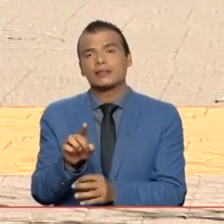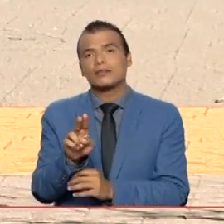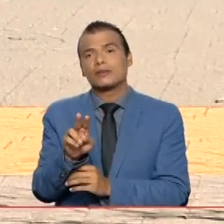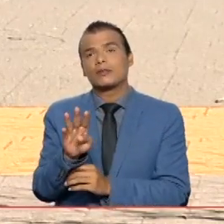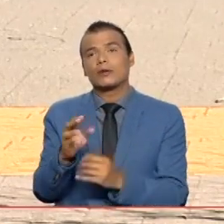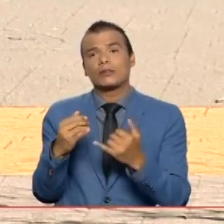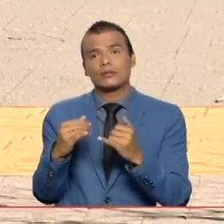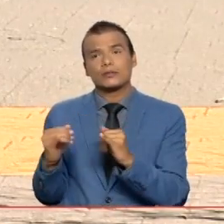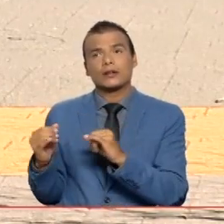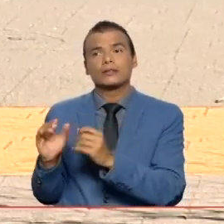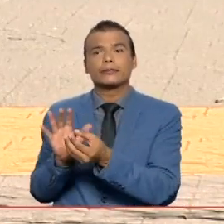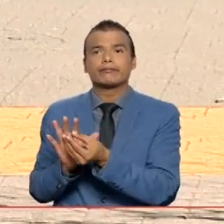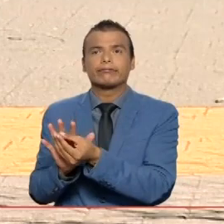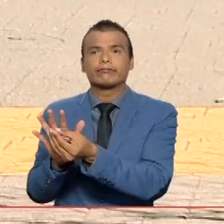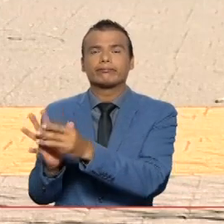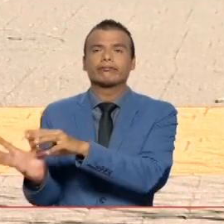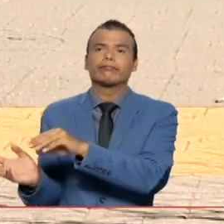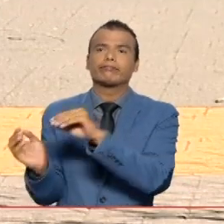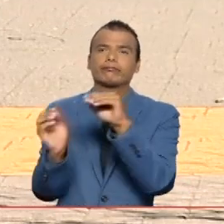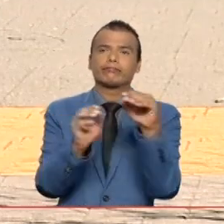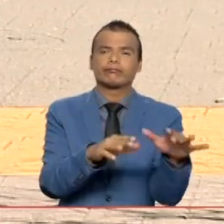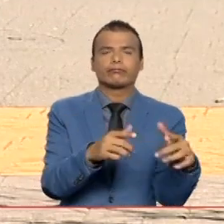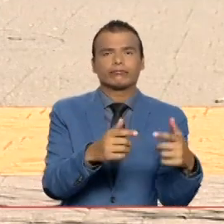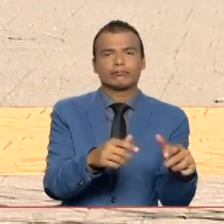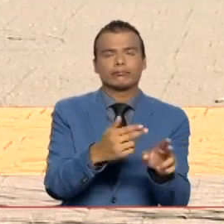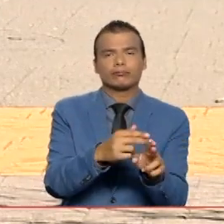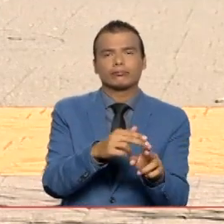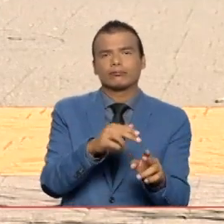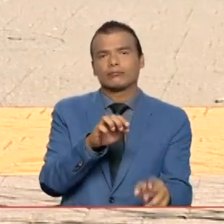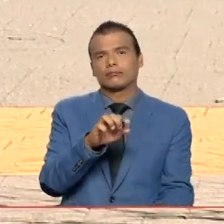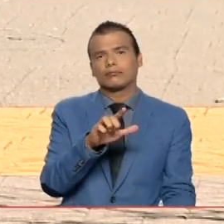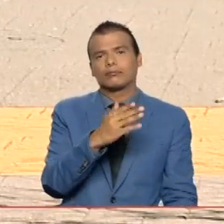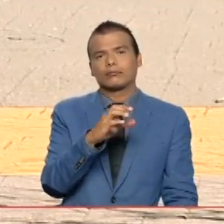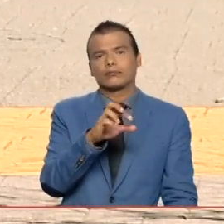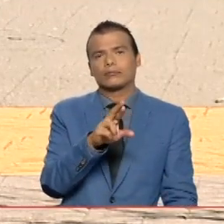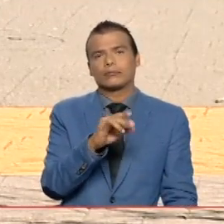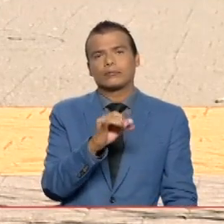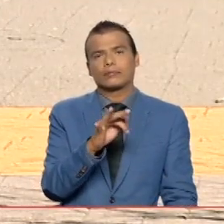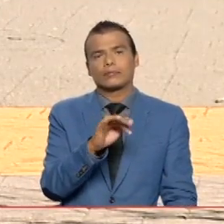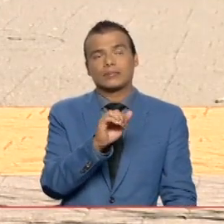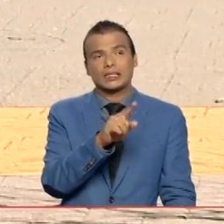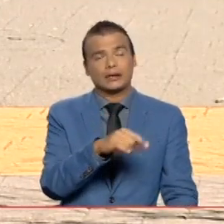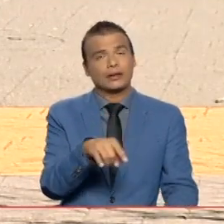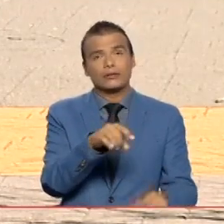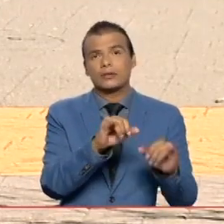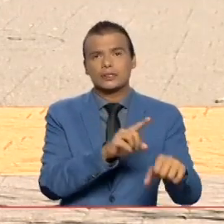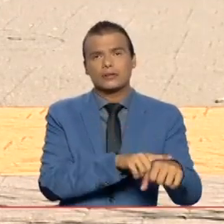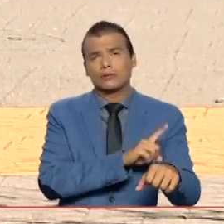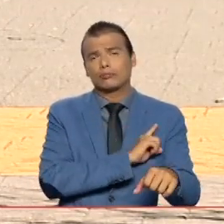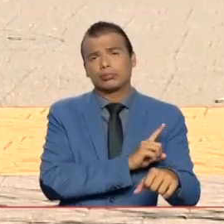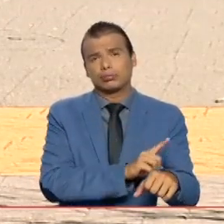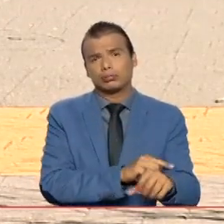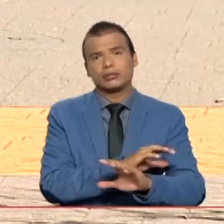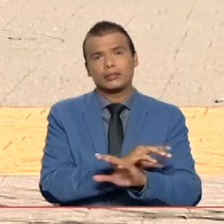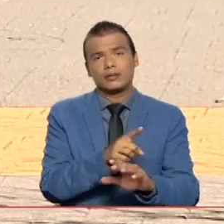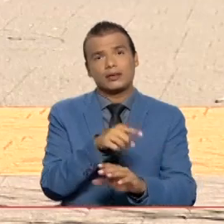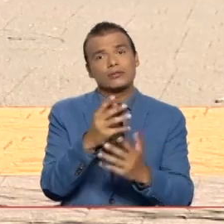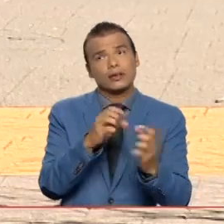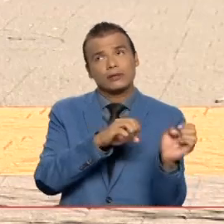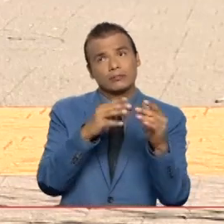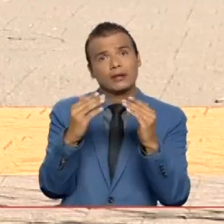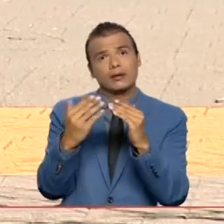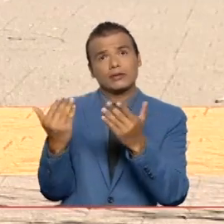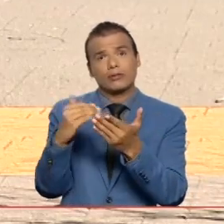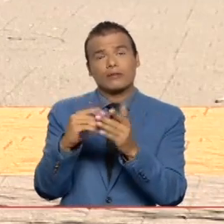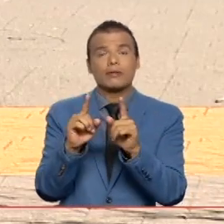encuentran refugiadas en el Coliseo El Cristal. Ellos no pierden la esperanza de regresar a su territorio siempre y cuando